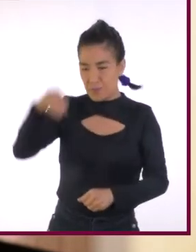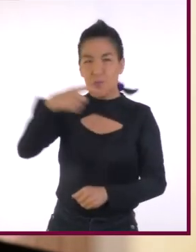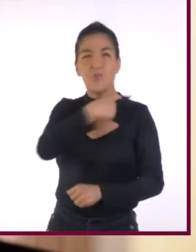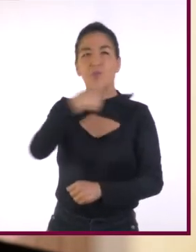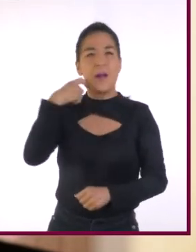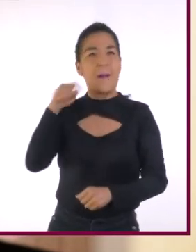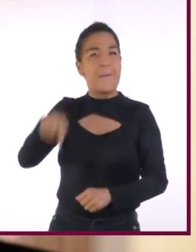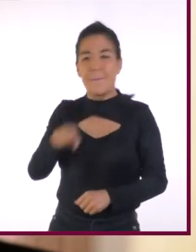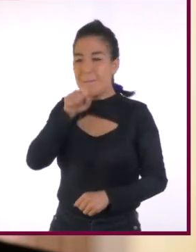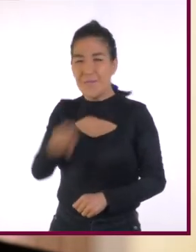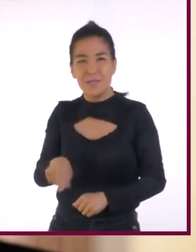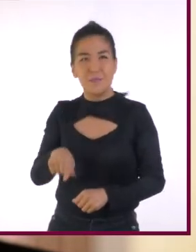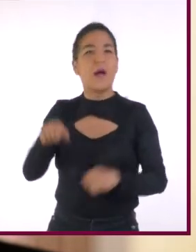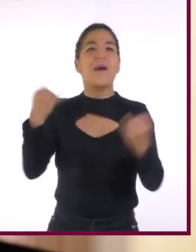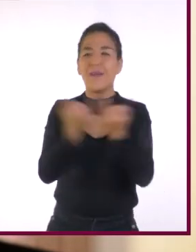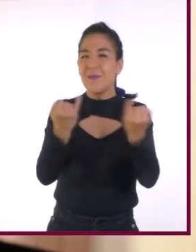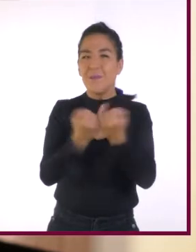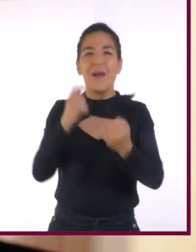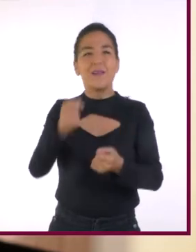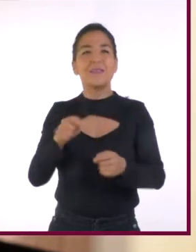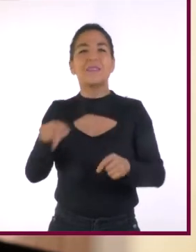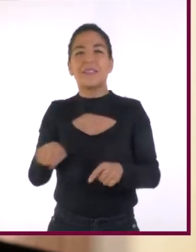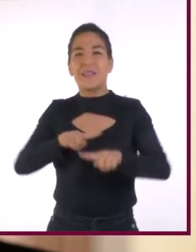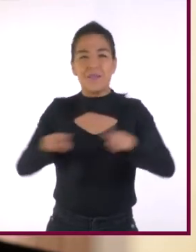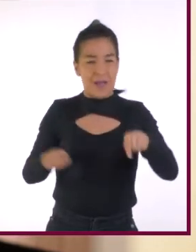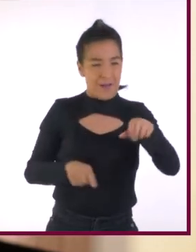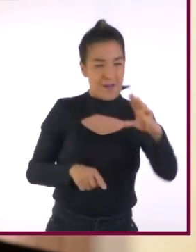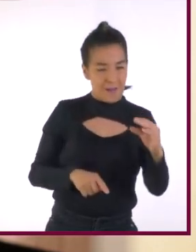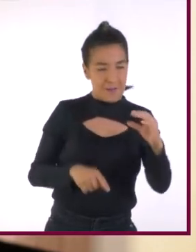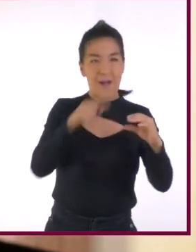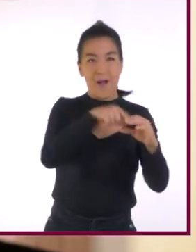consideras ese planeta como ese punto, lo puedes